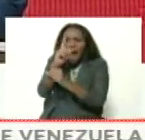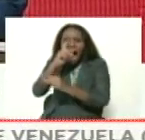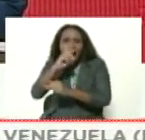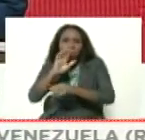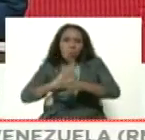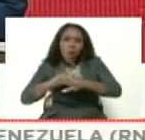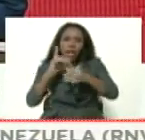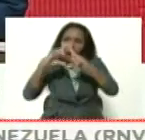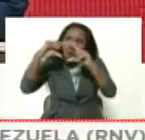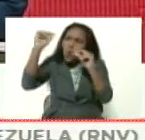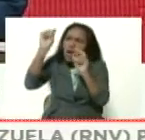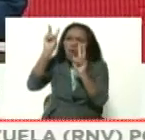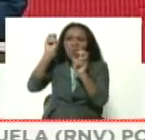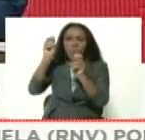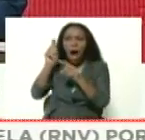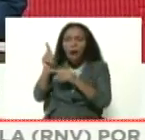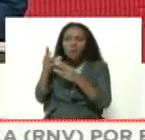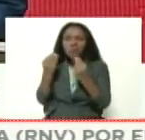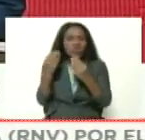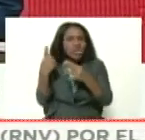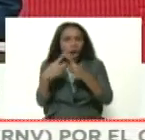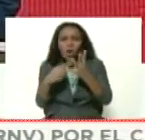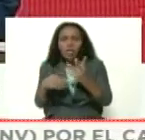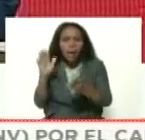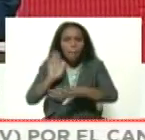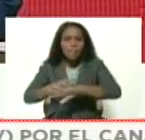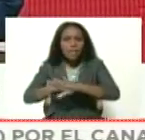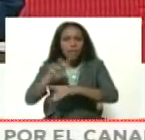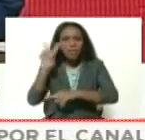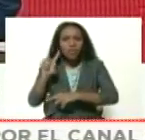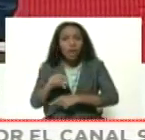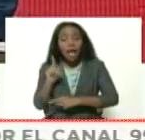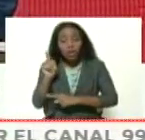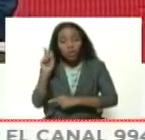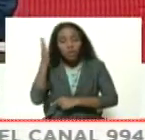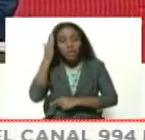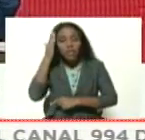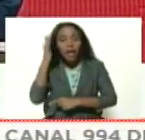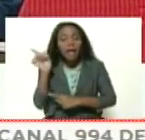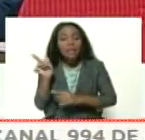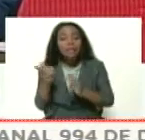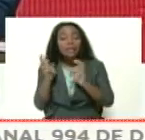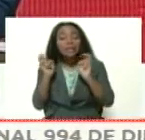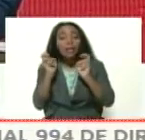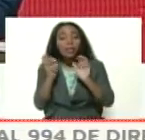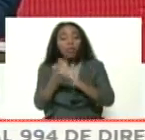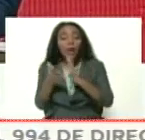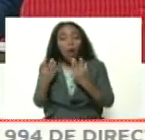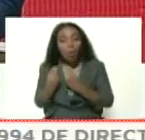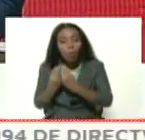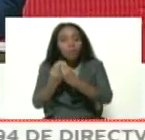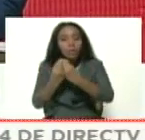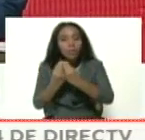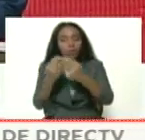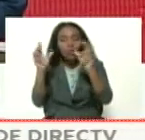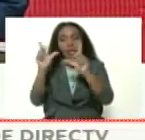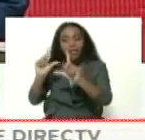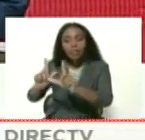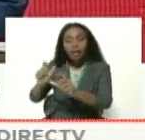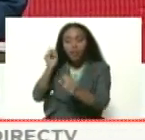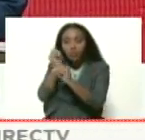luna nueva y cosas pueden pasar en Venezuela. Pues ya sabían que este es el acompañamiento mediático y en